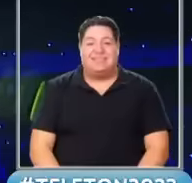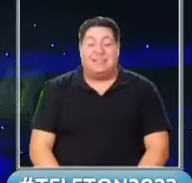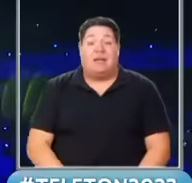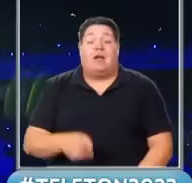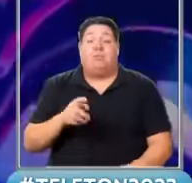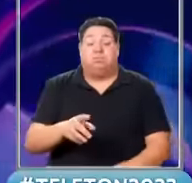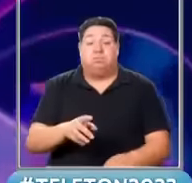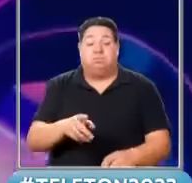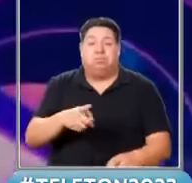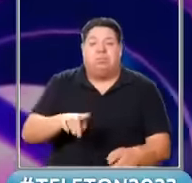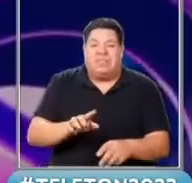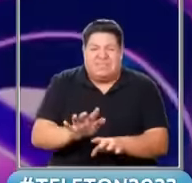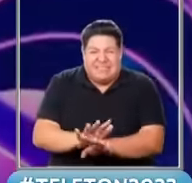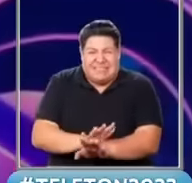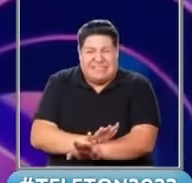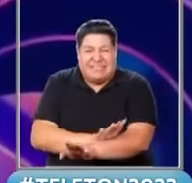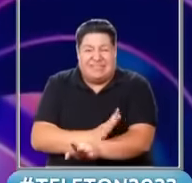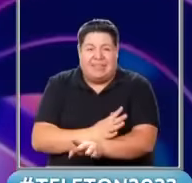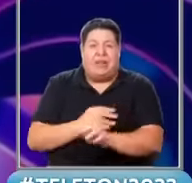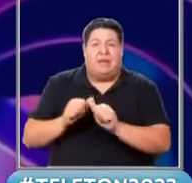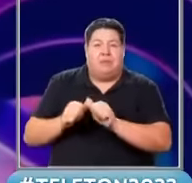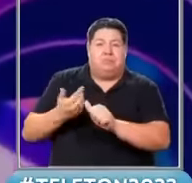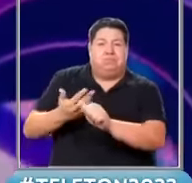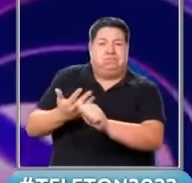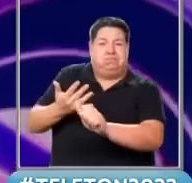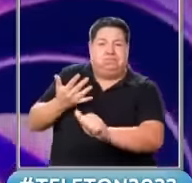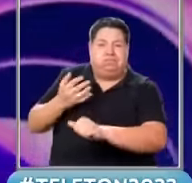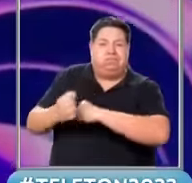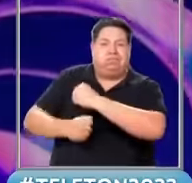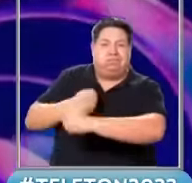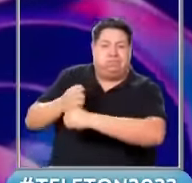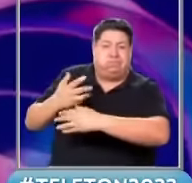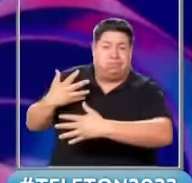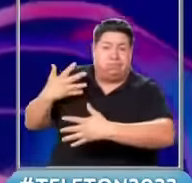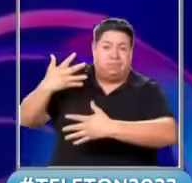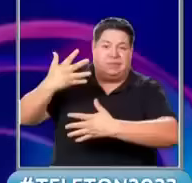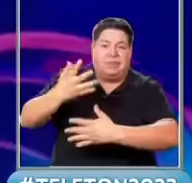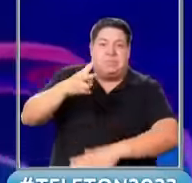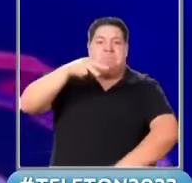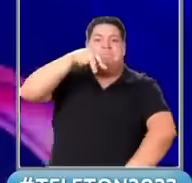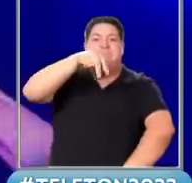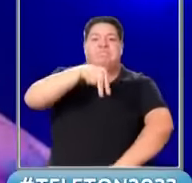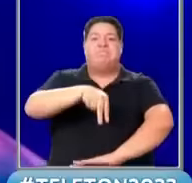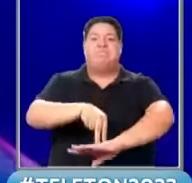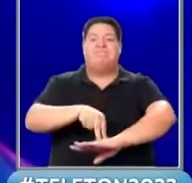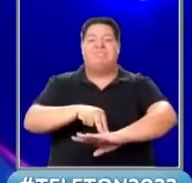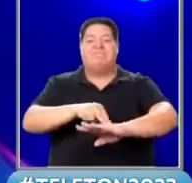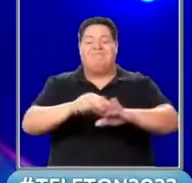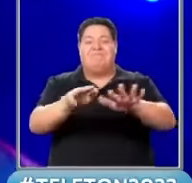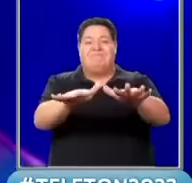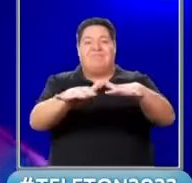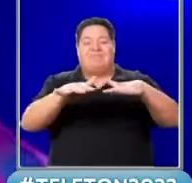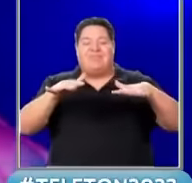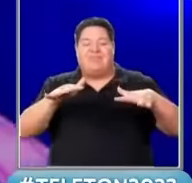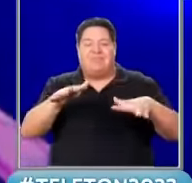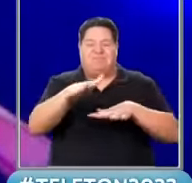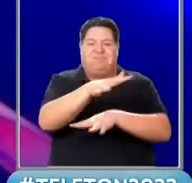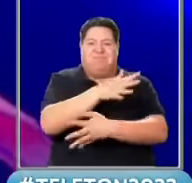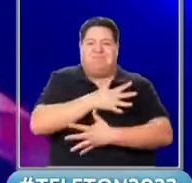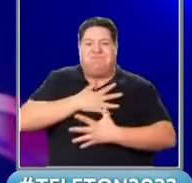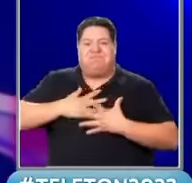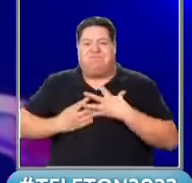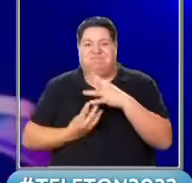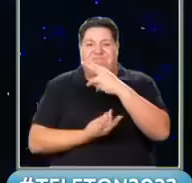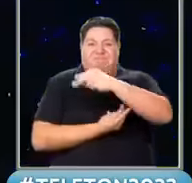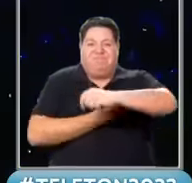Ay, no saben lo que se siente después de tantos años. Pisar este escenario para mí es un mix de emociones.